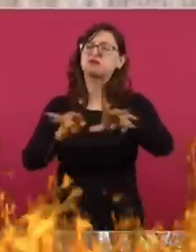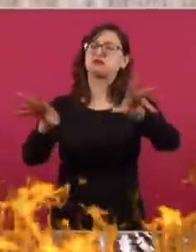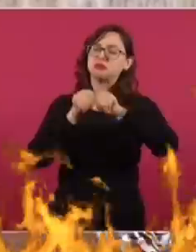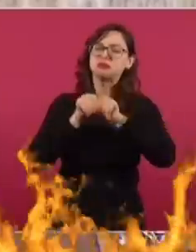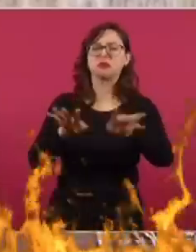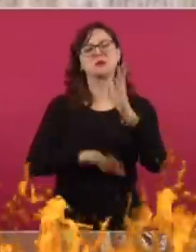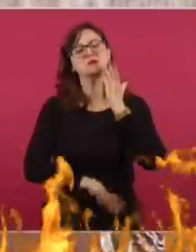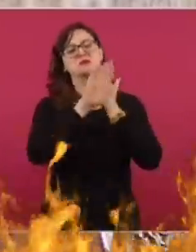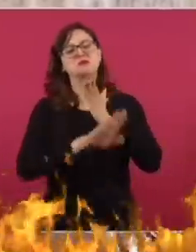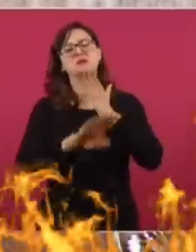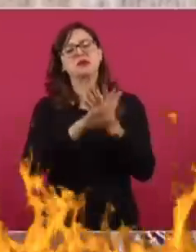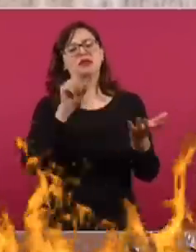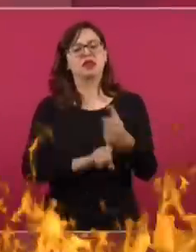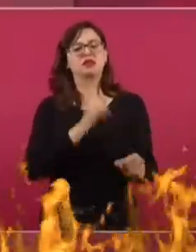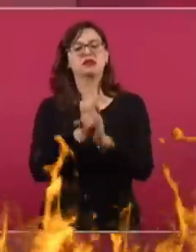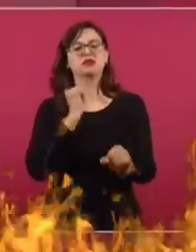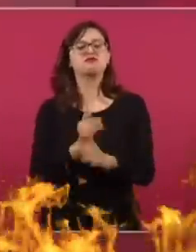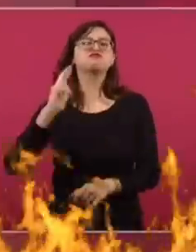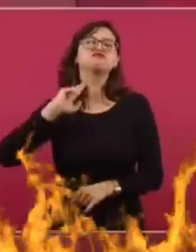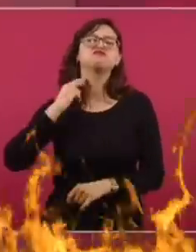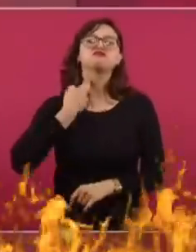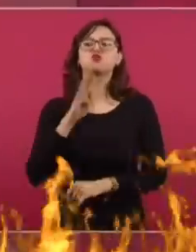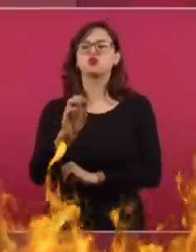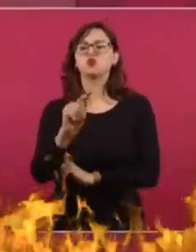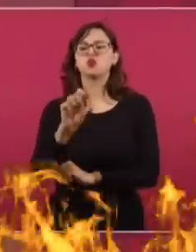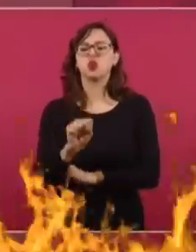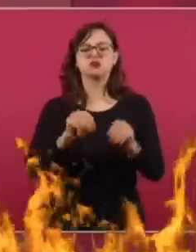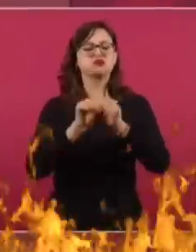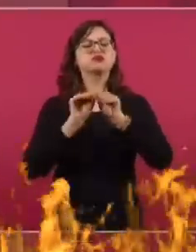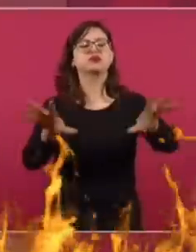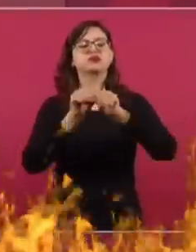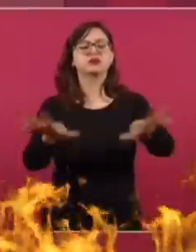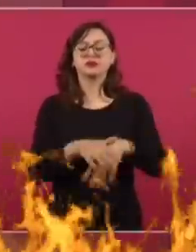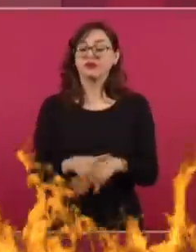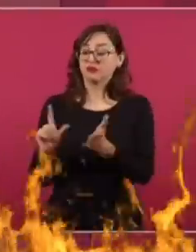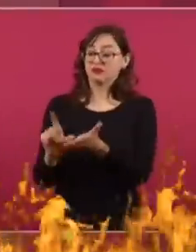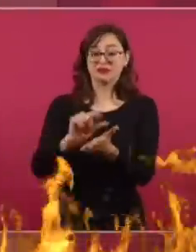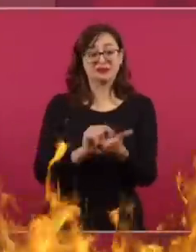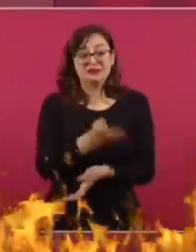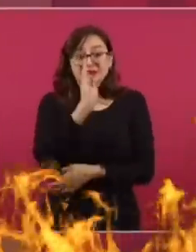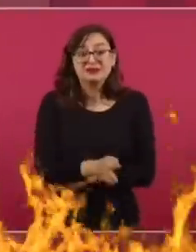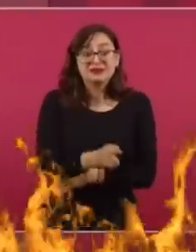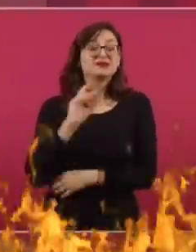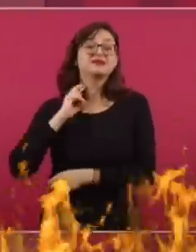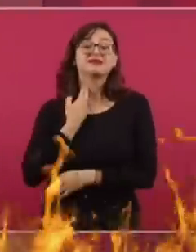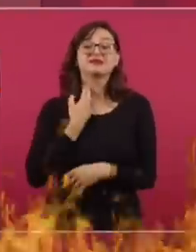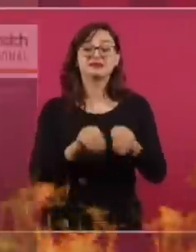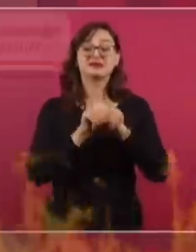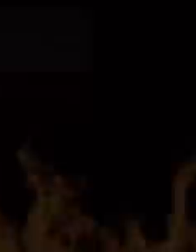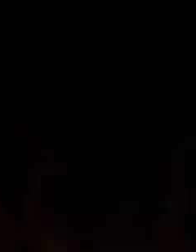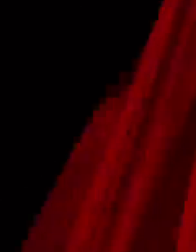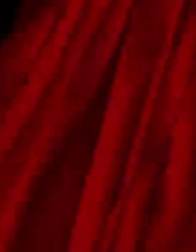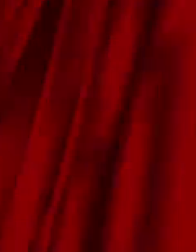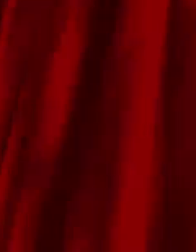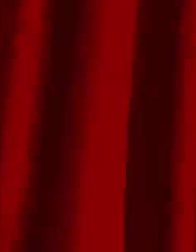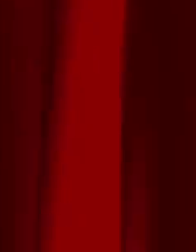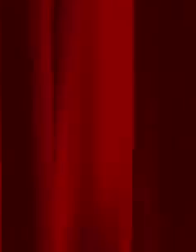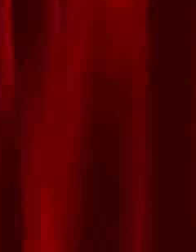sigan contratando bots haya twitter que cada vez se desprestigia más pues ya ni lo quieren comprar